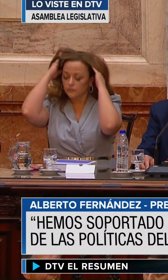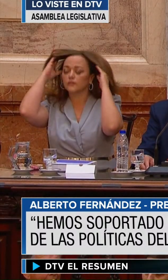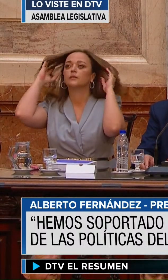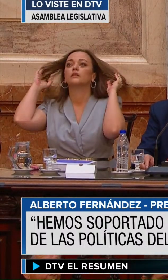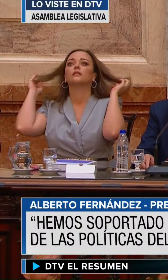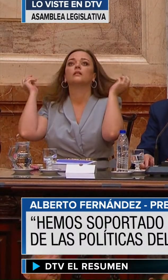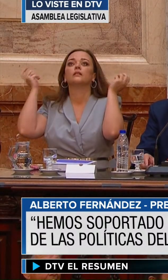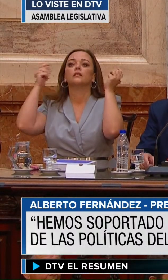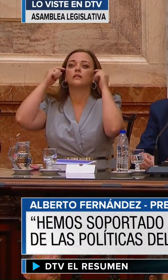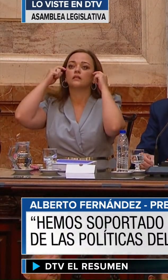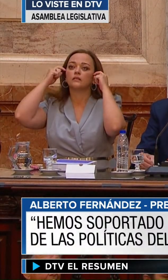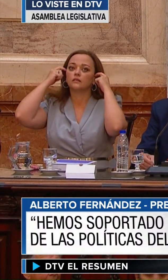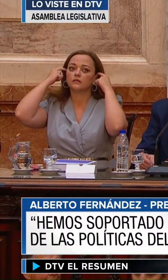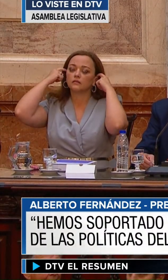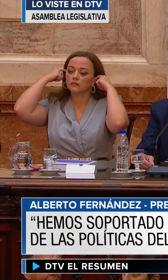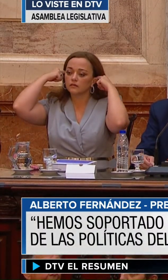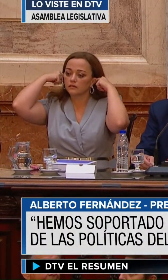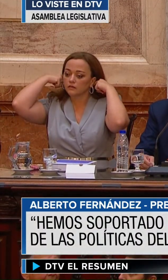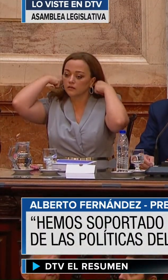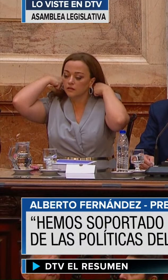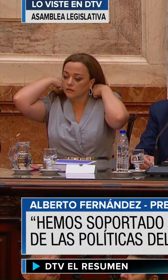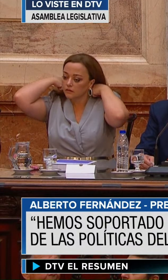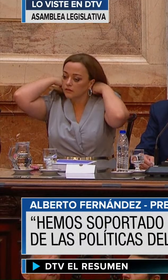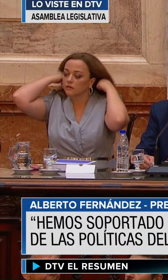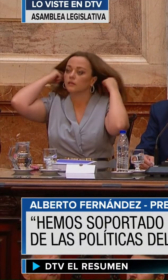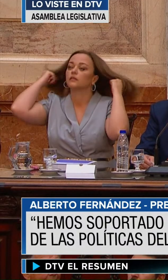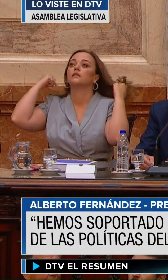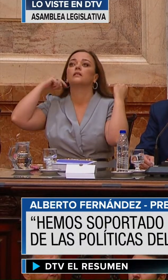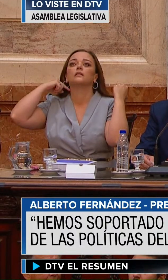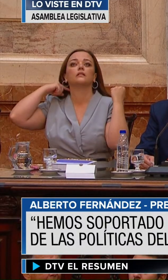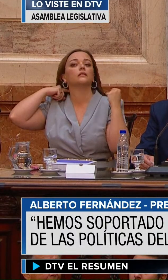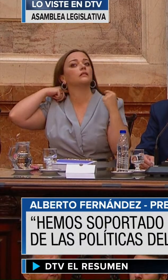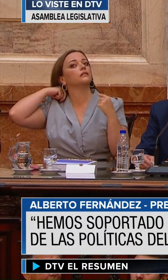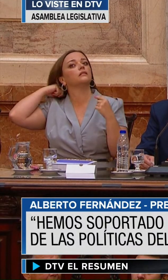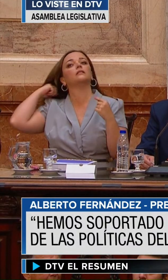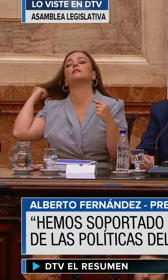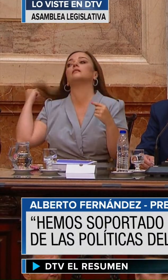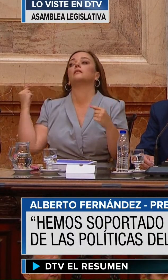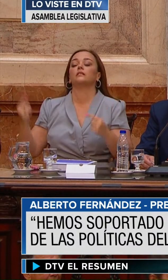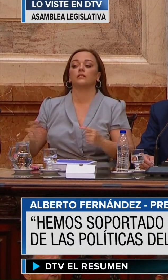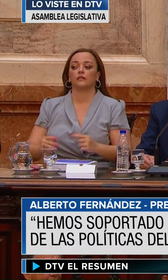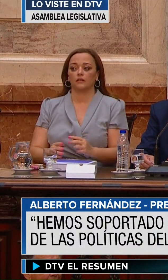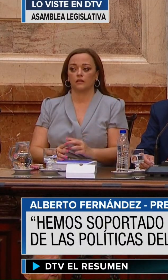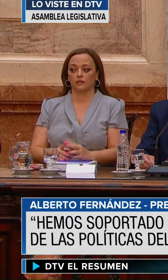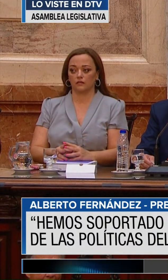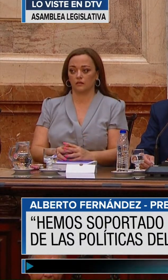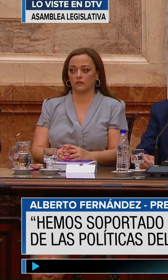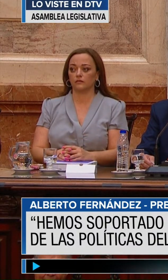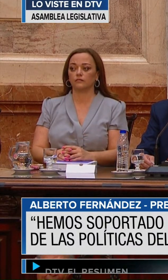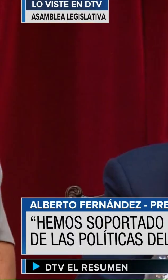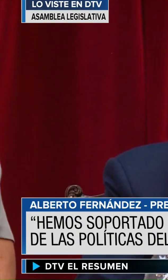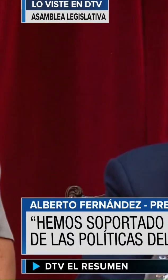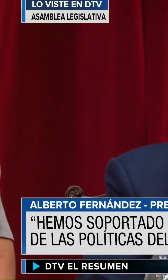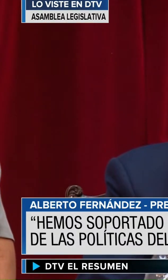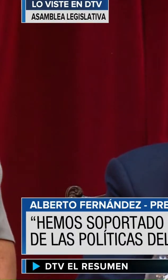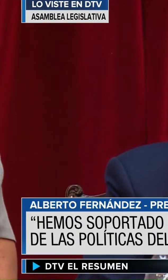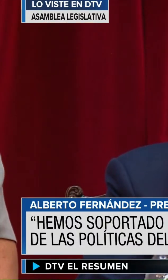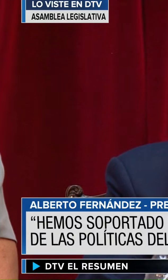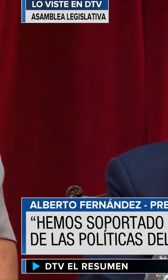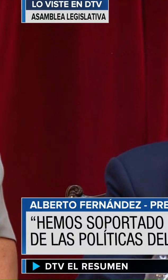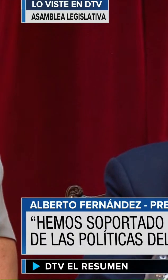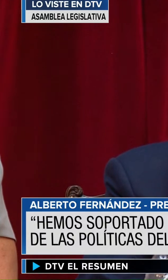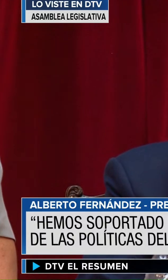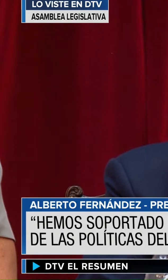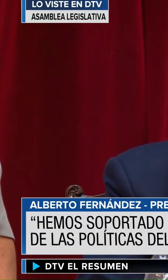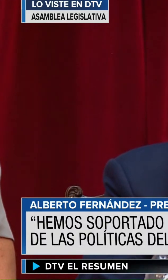nacional. Esa suerte de cerco informativo fue muy difícil de eludir dado los niveles de concentración que existen en